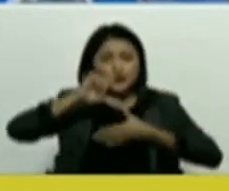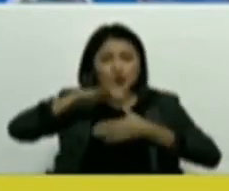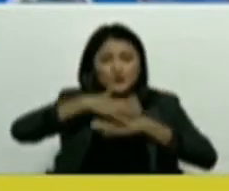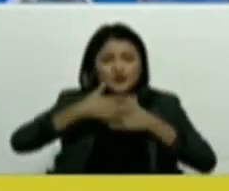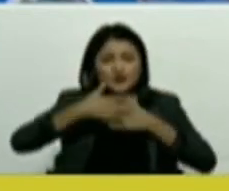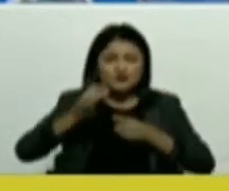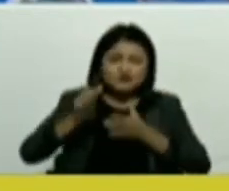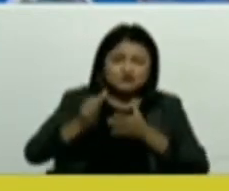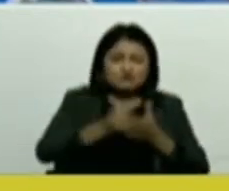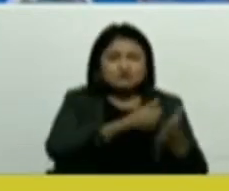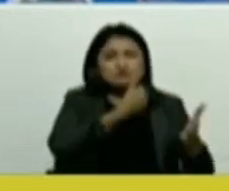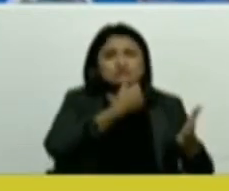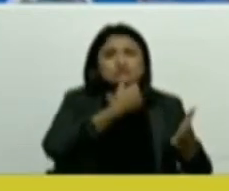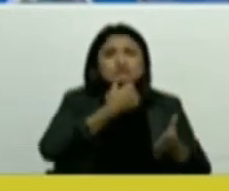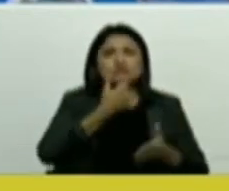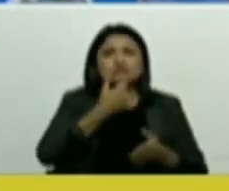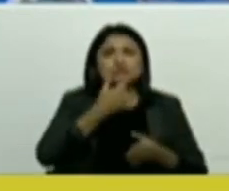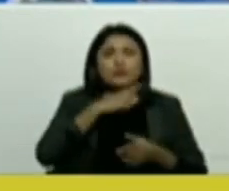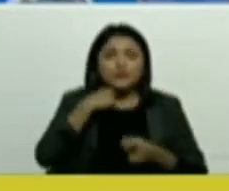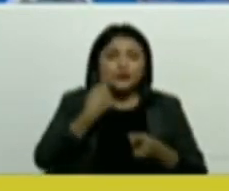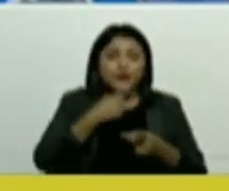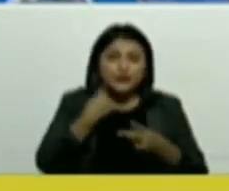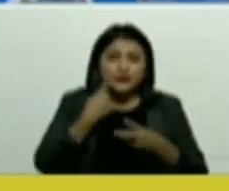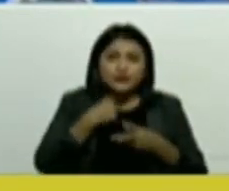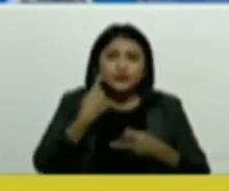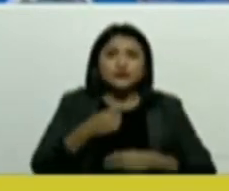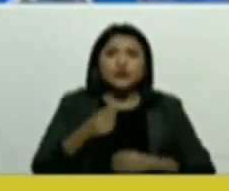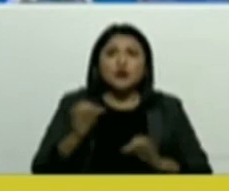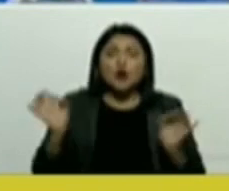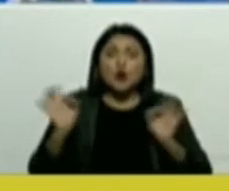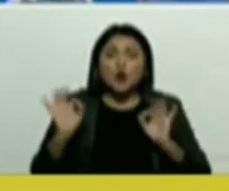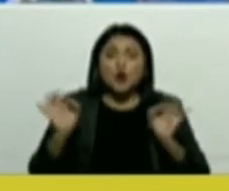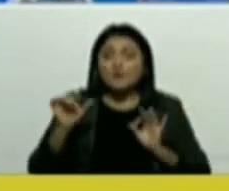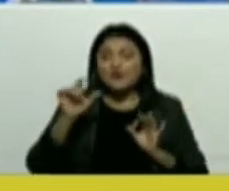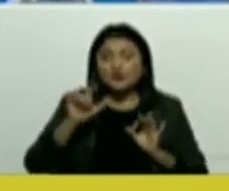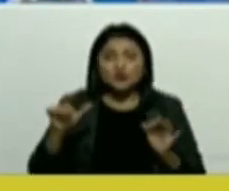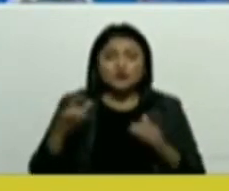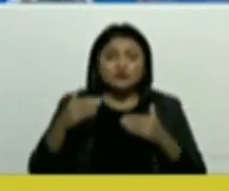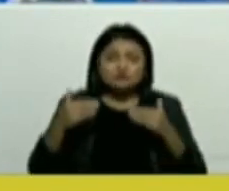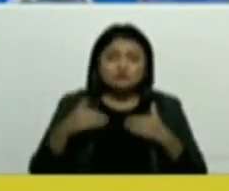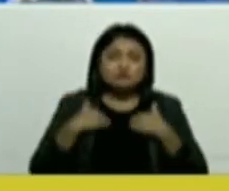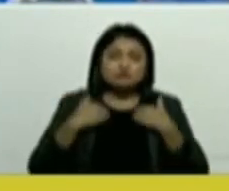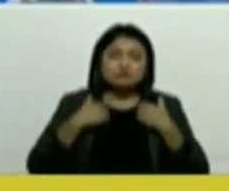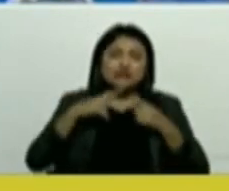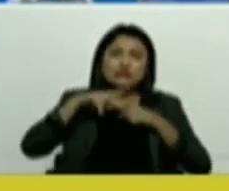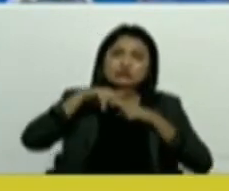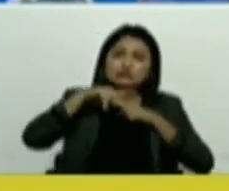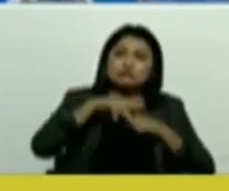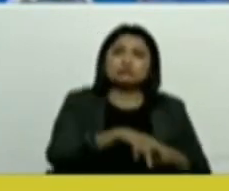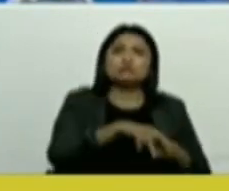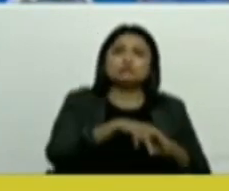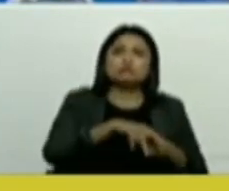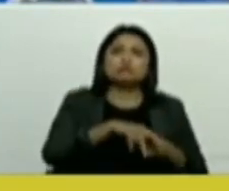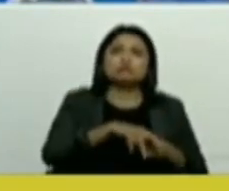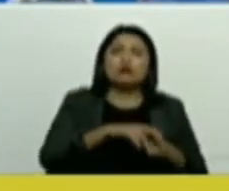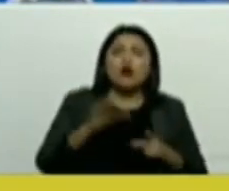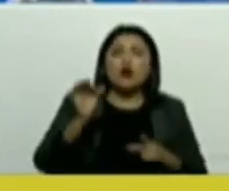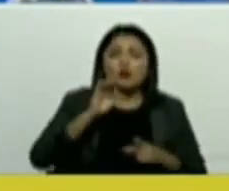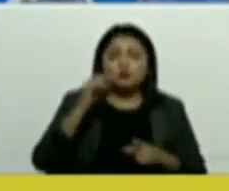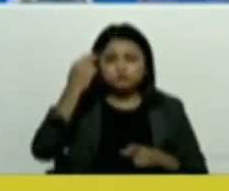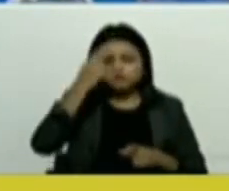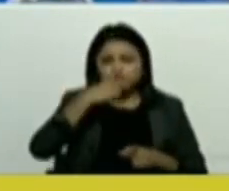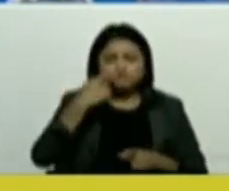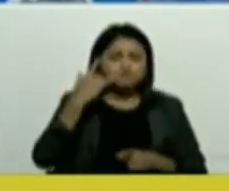indígena de la región. And the enslavement of African bodies. Y aquellos que habían sufrido la esclavitud por